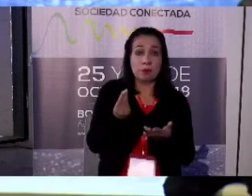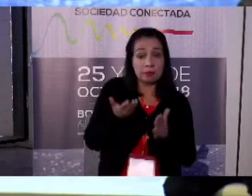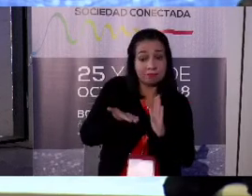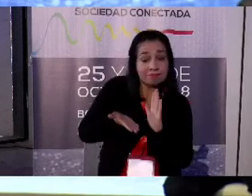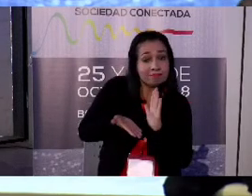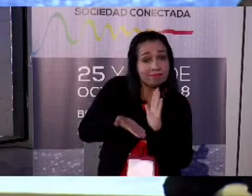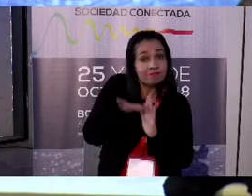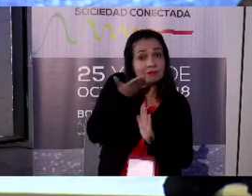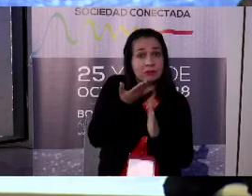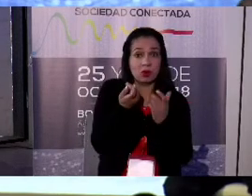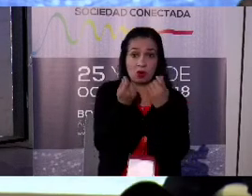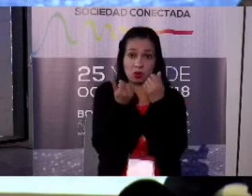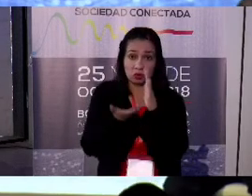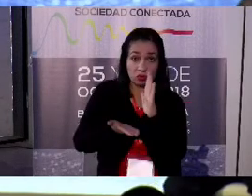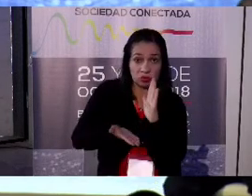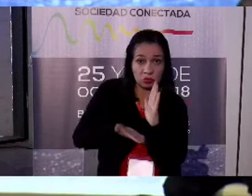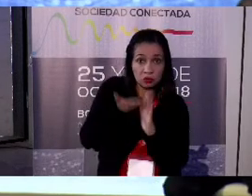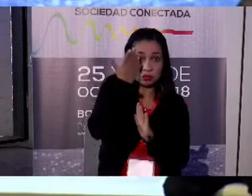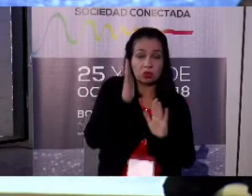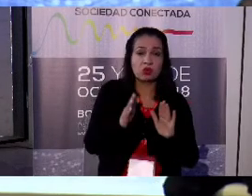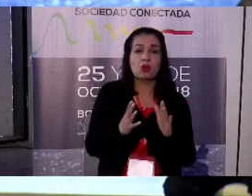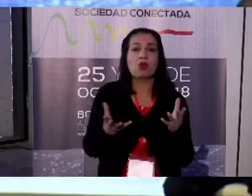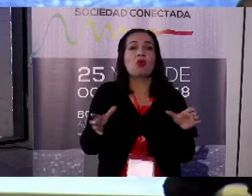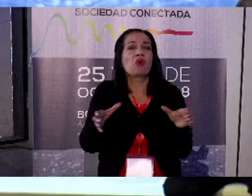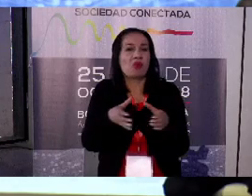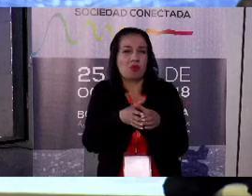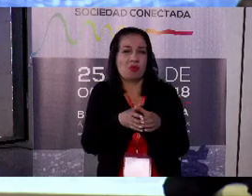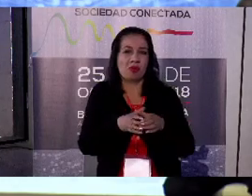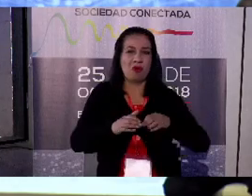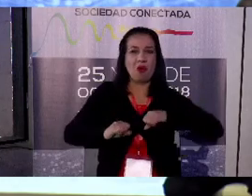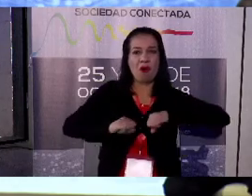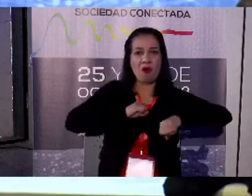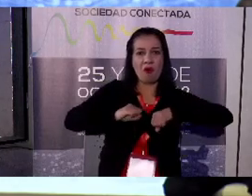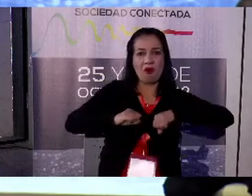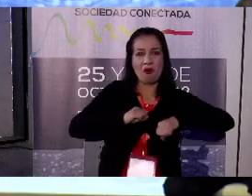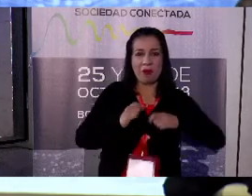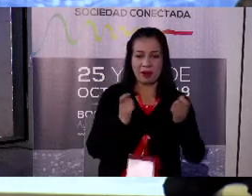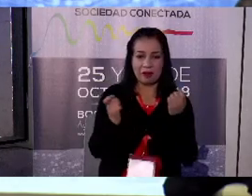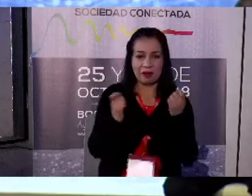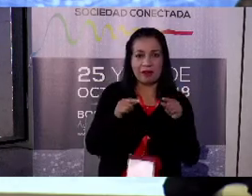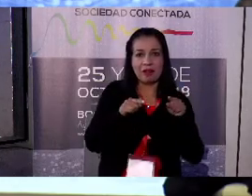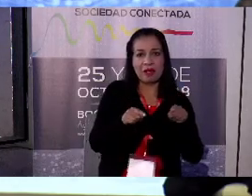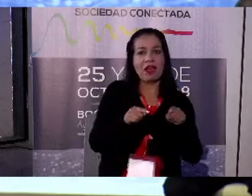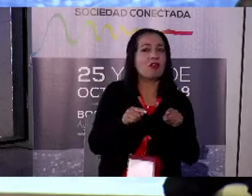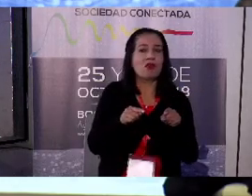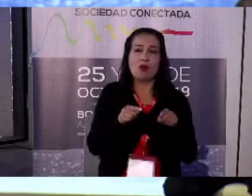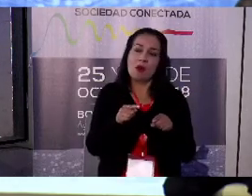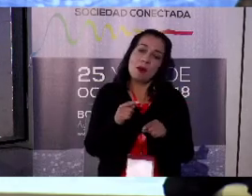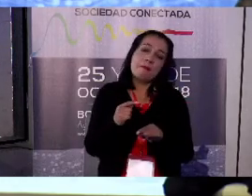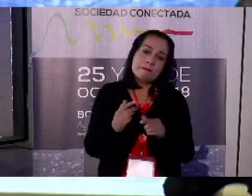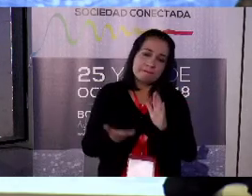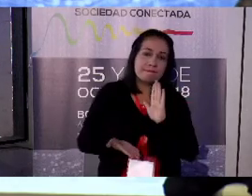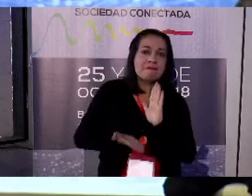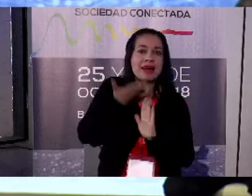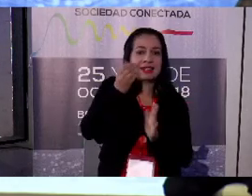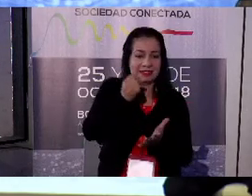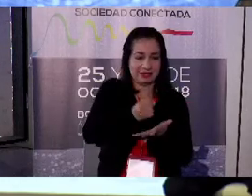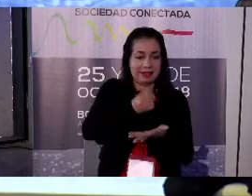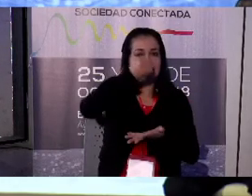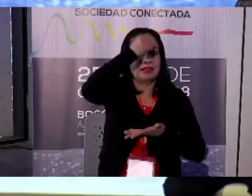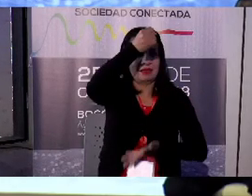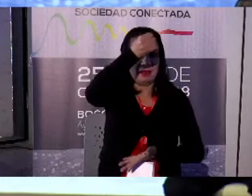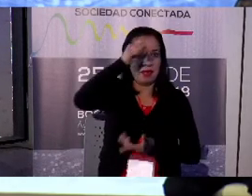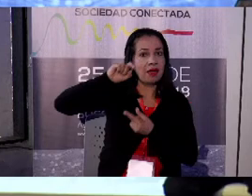de que pagan los operadores sino a la alza en las inversiones que los operadores están deseando hacer en la calidad de servicio que le brindarían a los